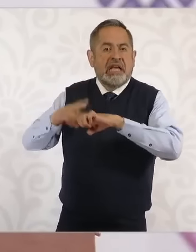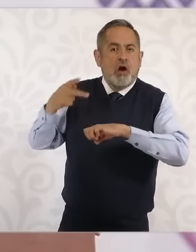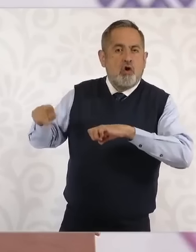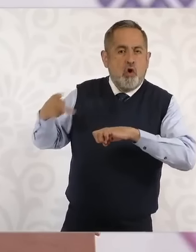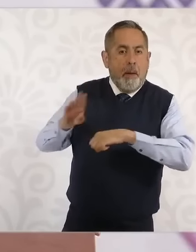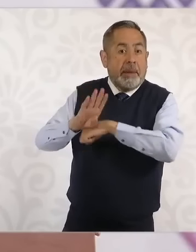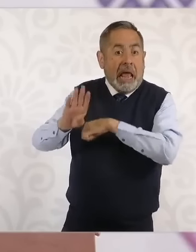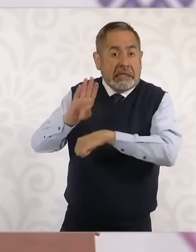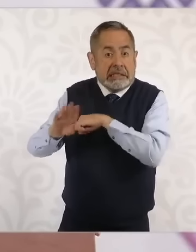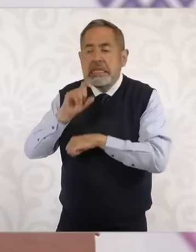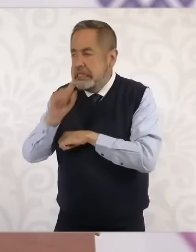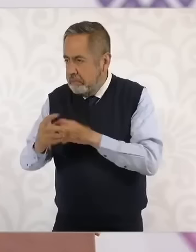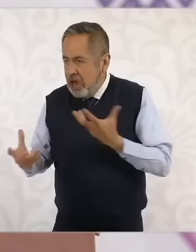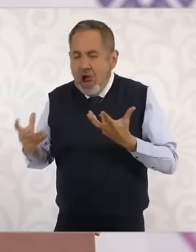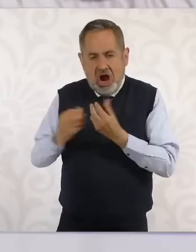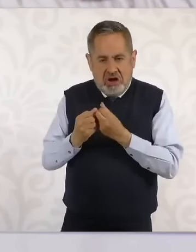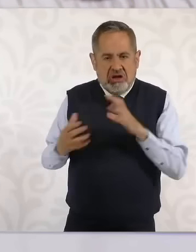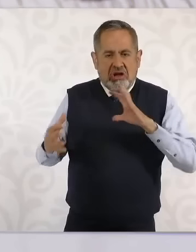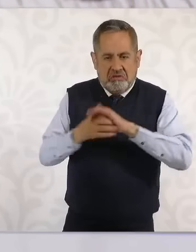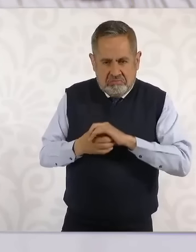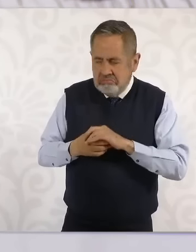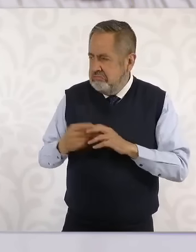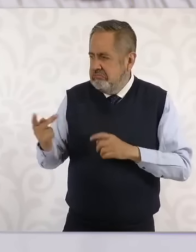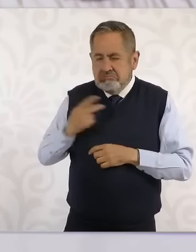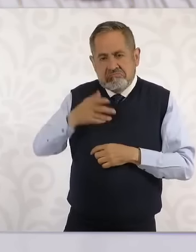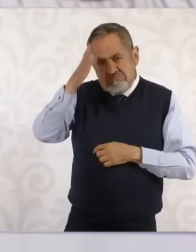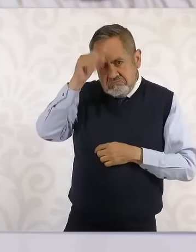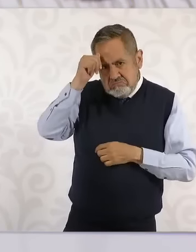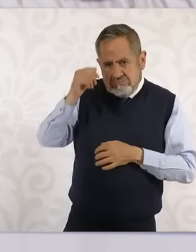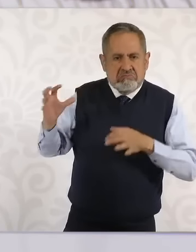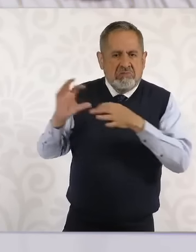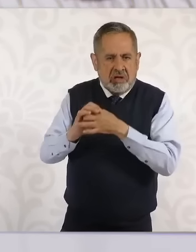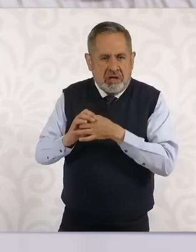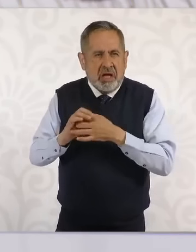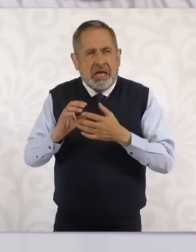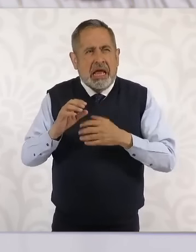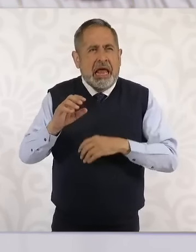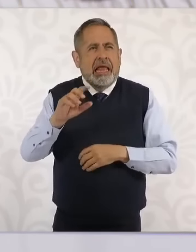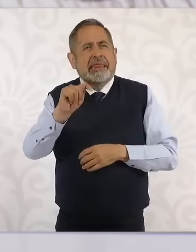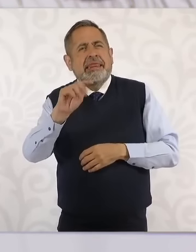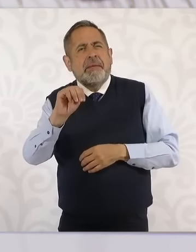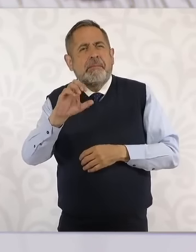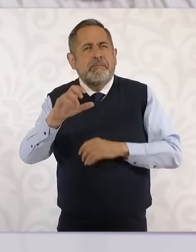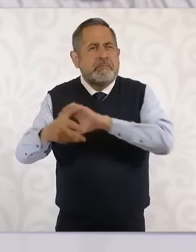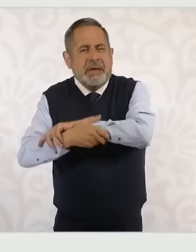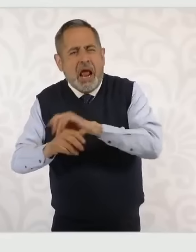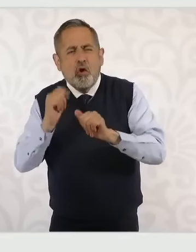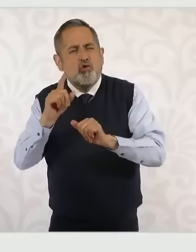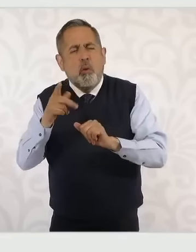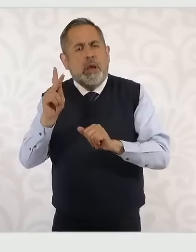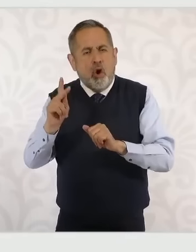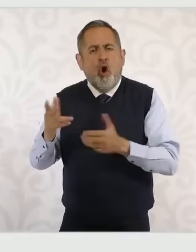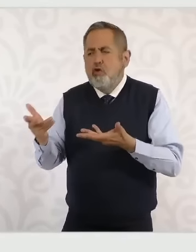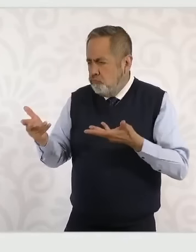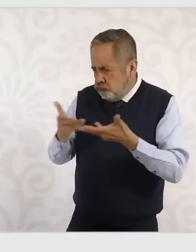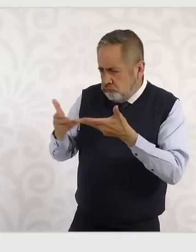de Brasil, y tenemos acuerdos, más que un tratado comercial, acuerdos de entendimiento con ellos